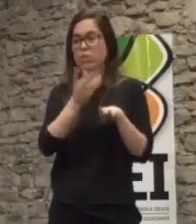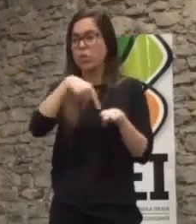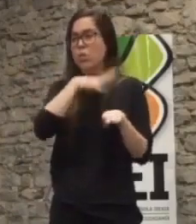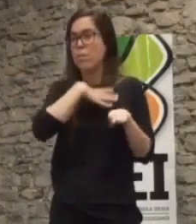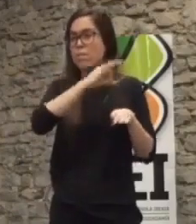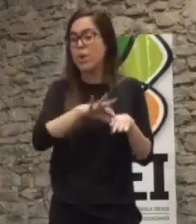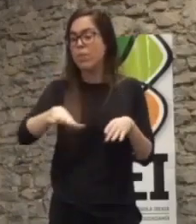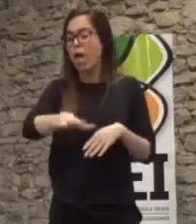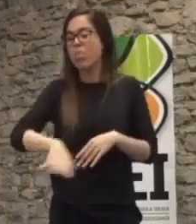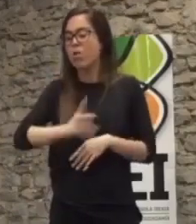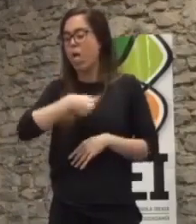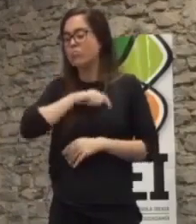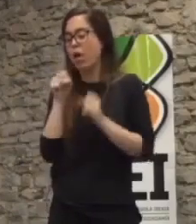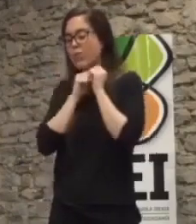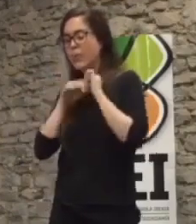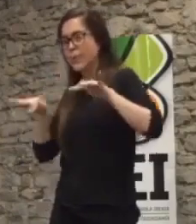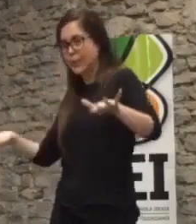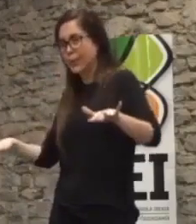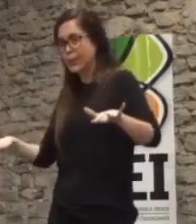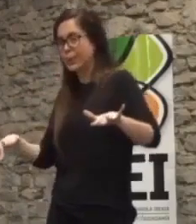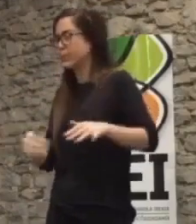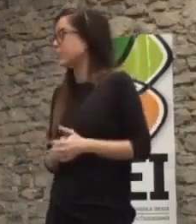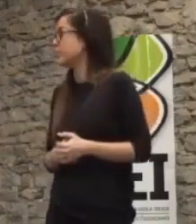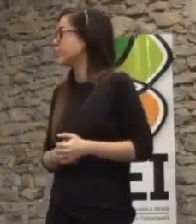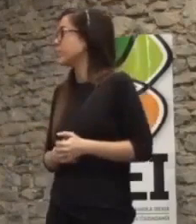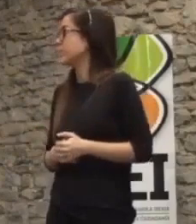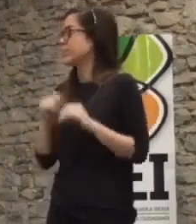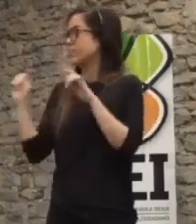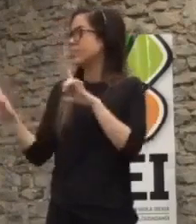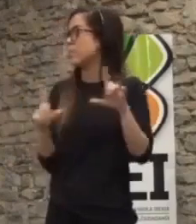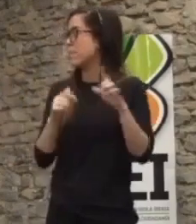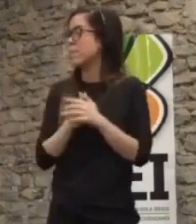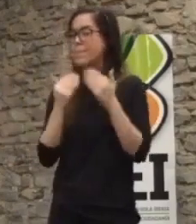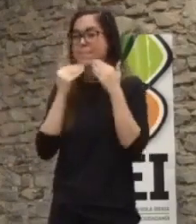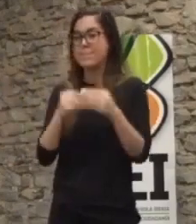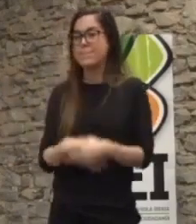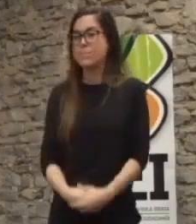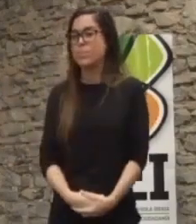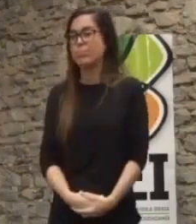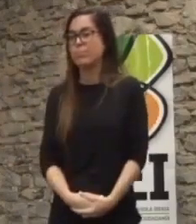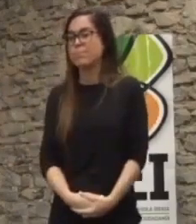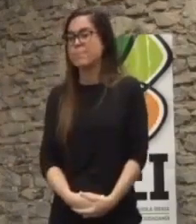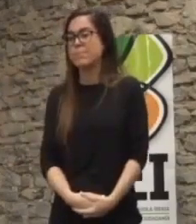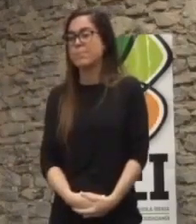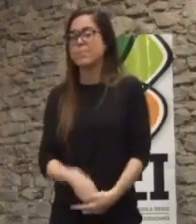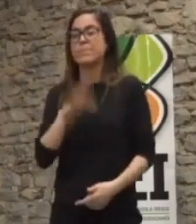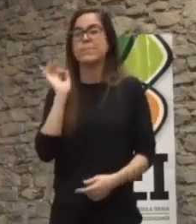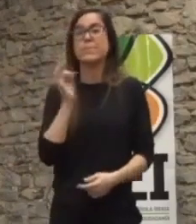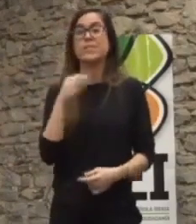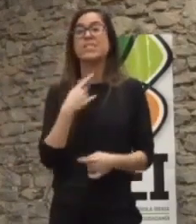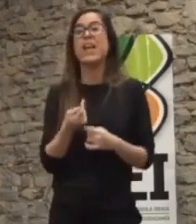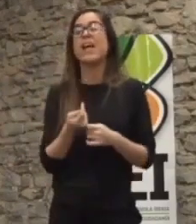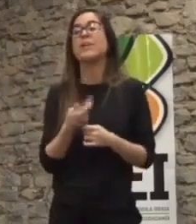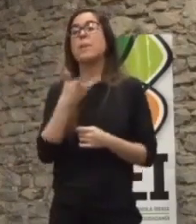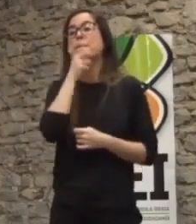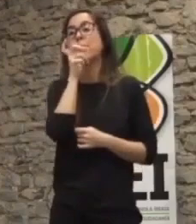espacios de influencia, a nuestros entornos. Entonces, si quieres pasar. Gracias. Sí que es cierto que el término